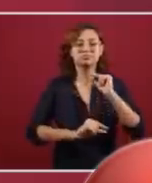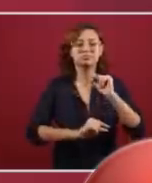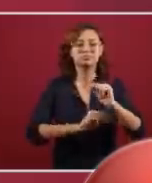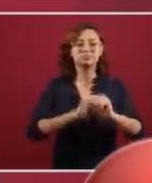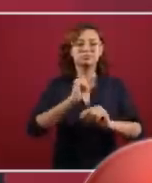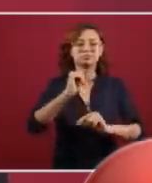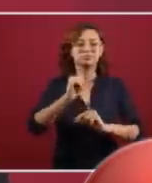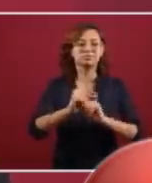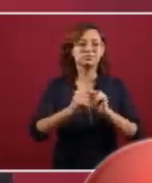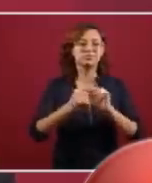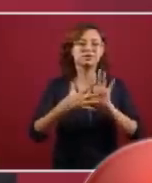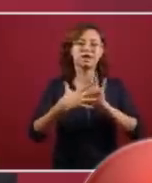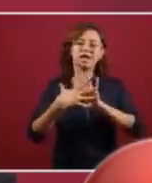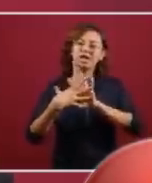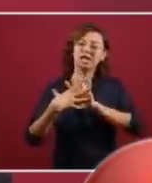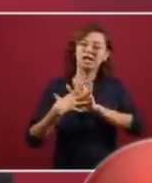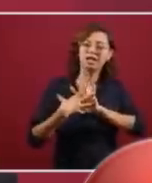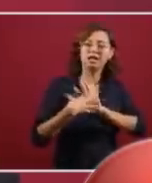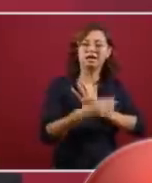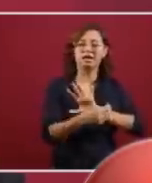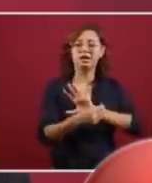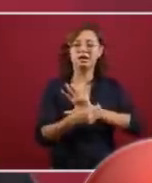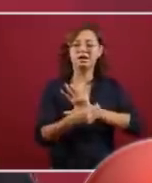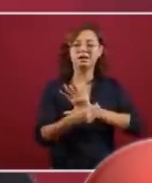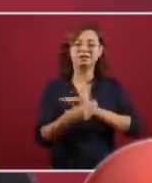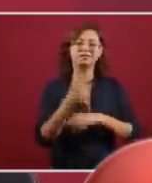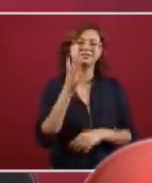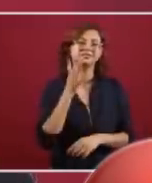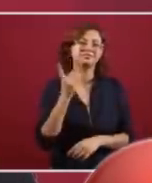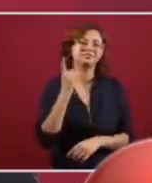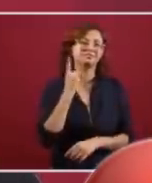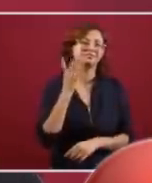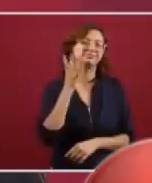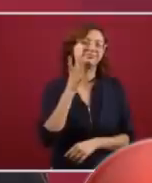al Congreso de la Unión